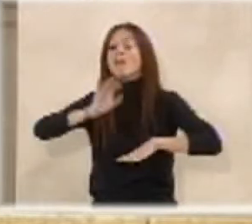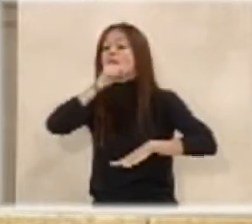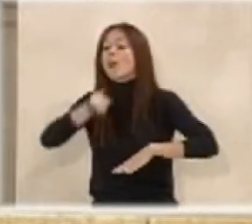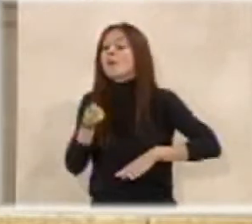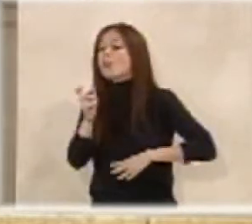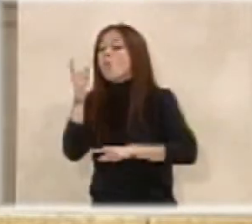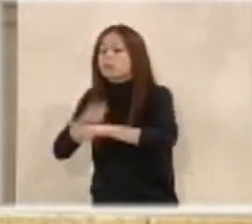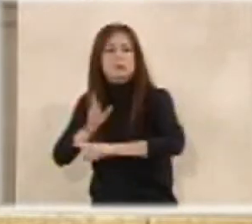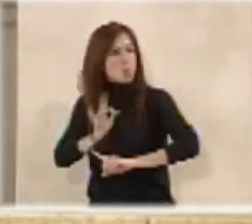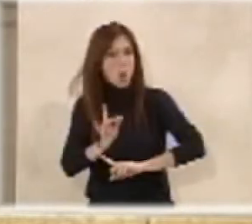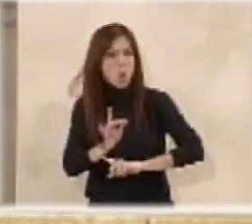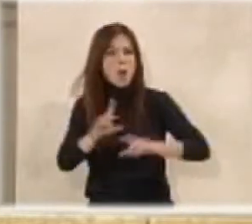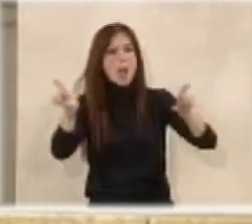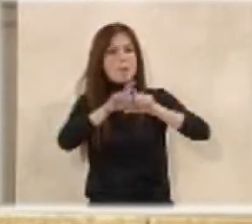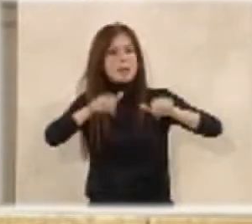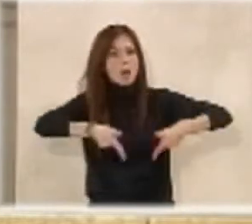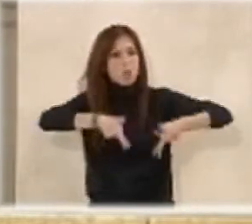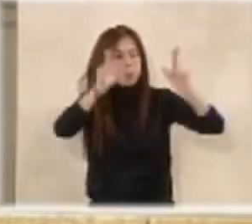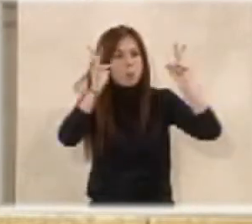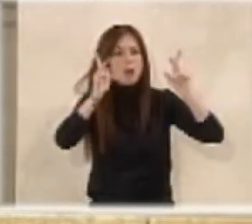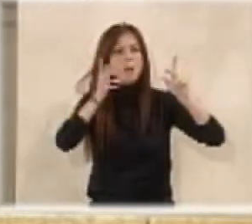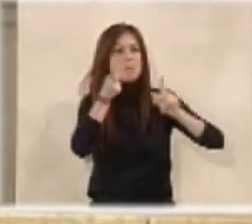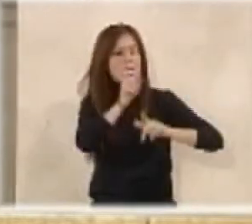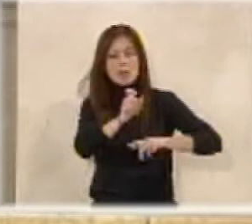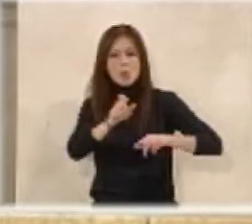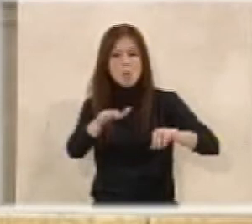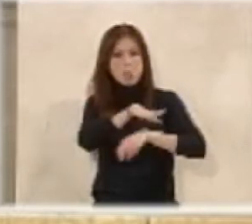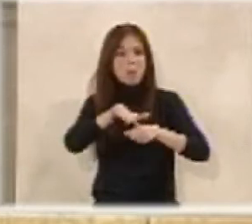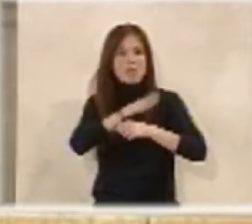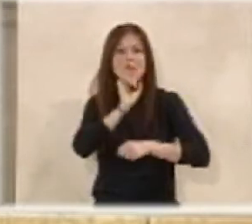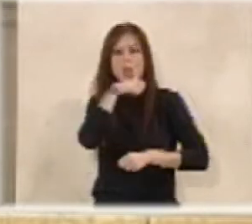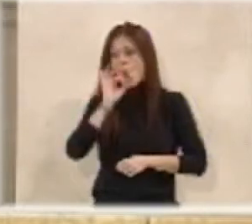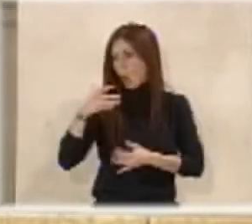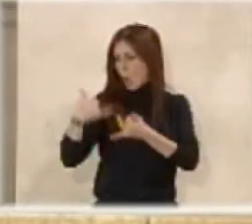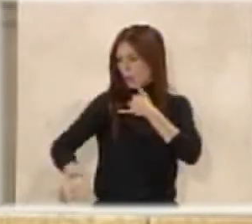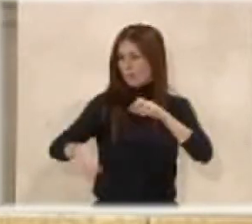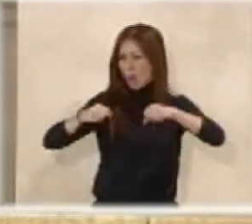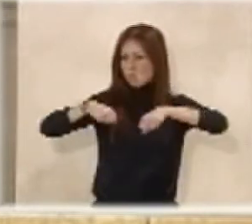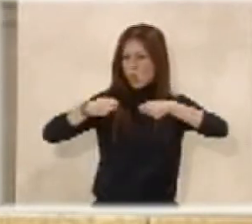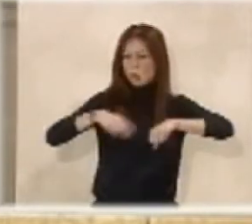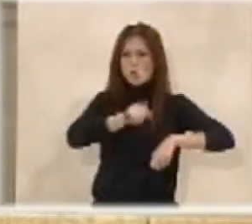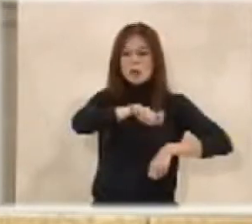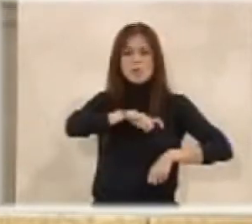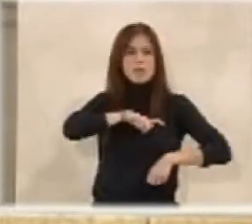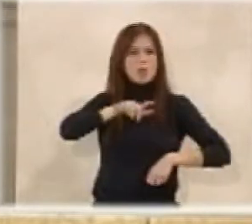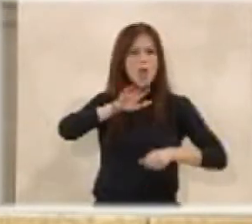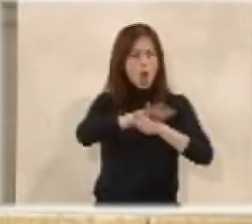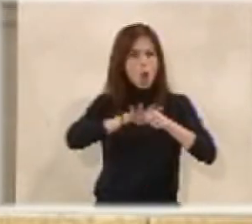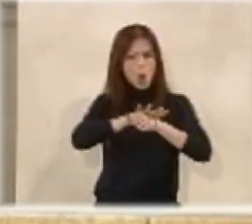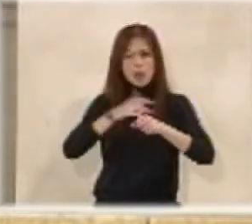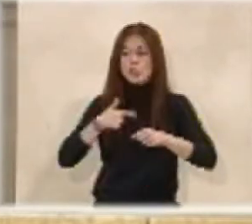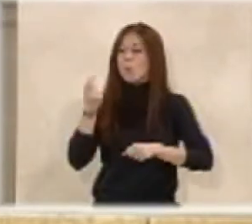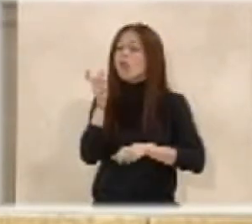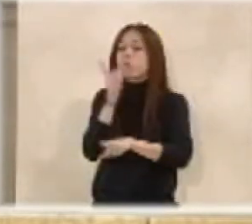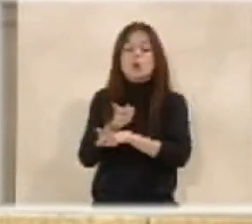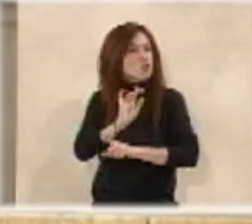yo no digo a qué precio hay que licitar la obra de la Plaza Vieja. O las últimas motos que se le han comprado a la policía local. Hay unos señores